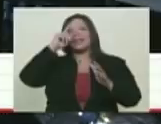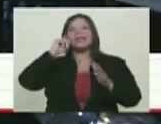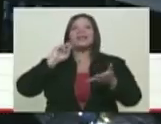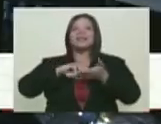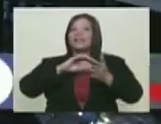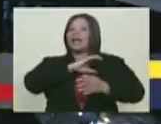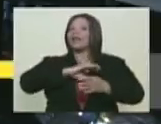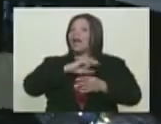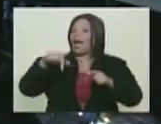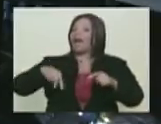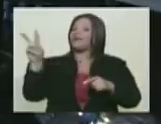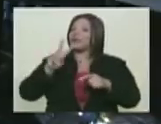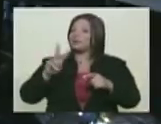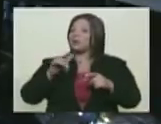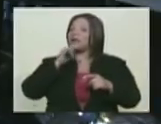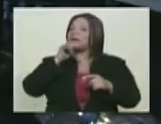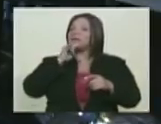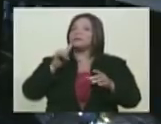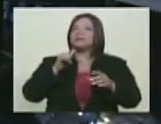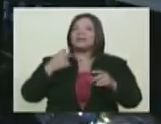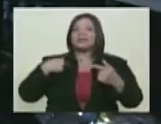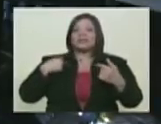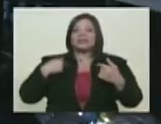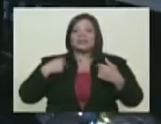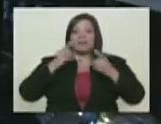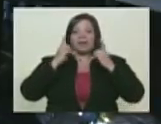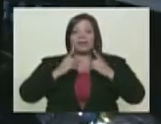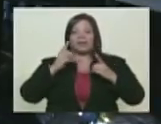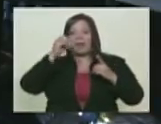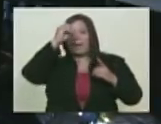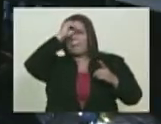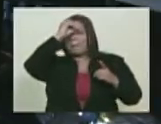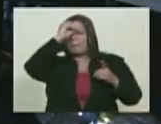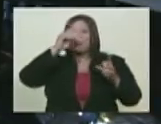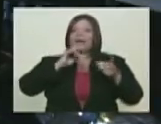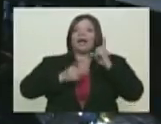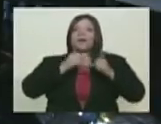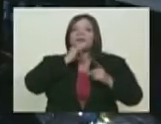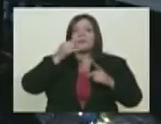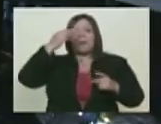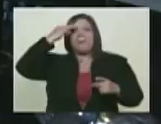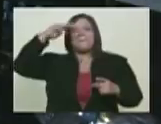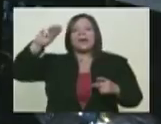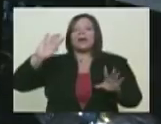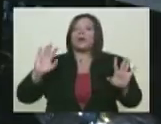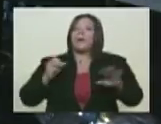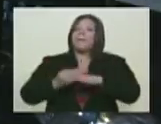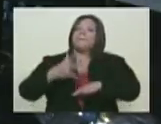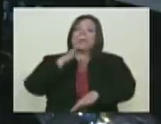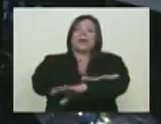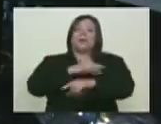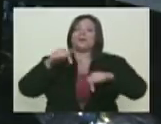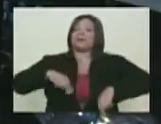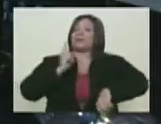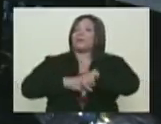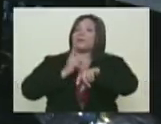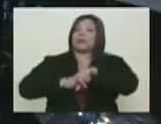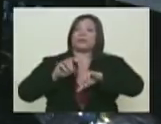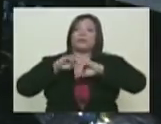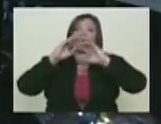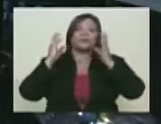en la sociedad venezolana. Yo, desde mi desinformada opinión, y siendo mexicano, que es lo peor que te puede pasar en estos momentos en el